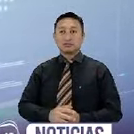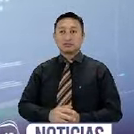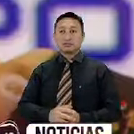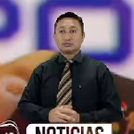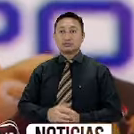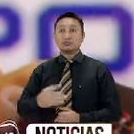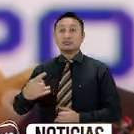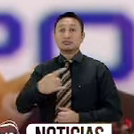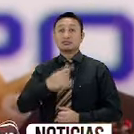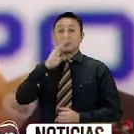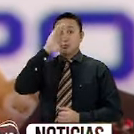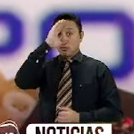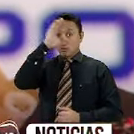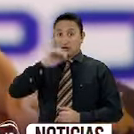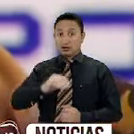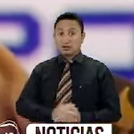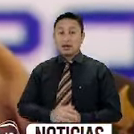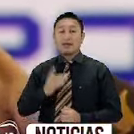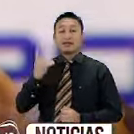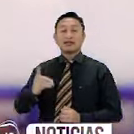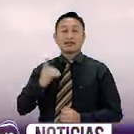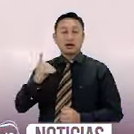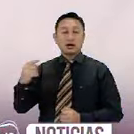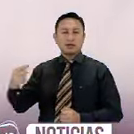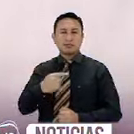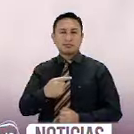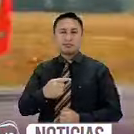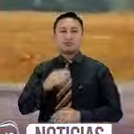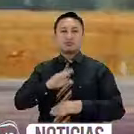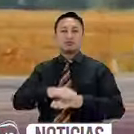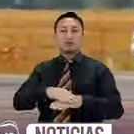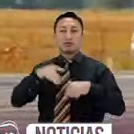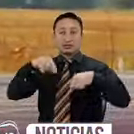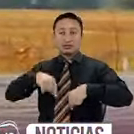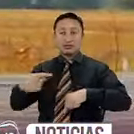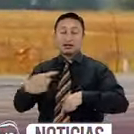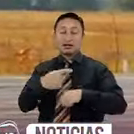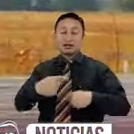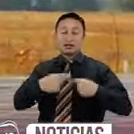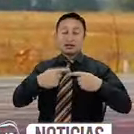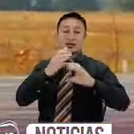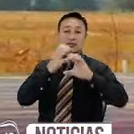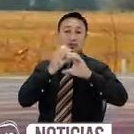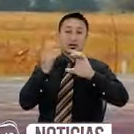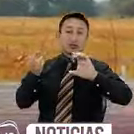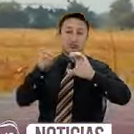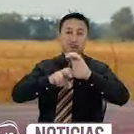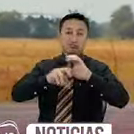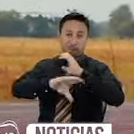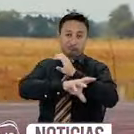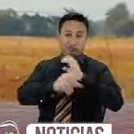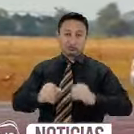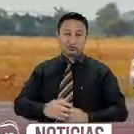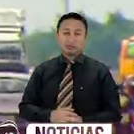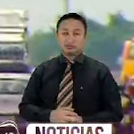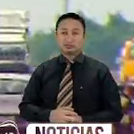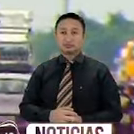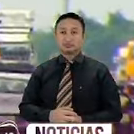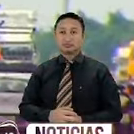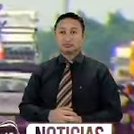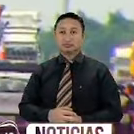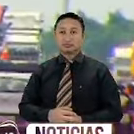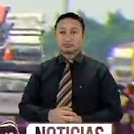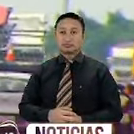Según la policía de Daule, implicados en los constantes asaltos a los buses interprovinciales